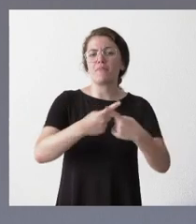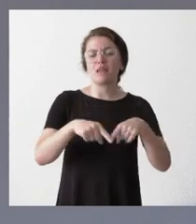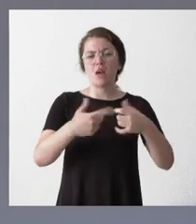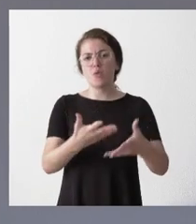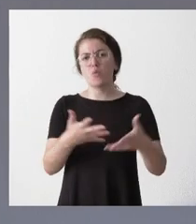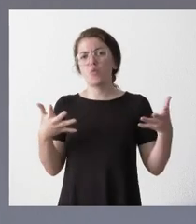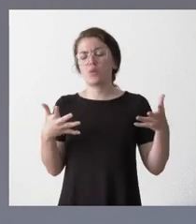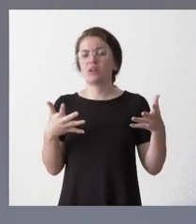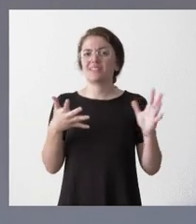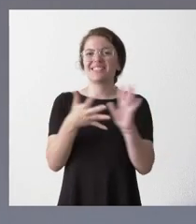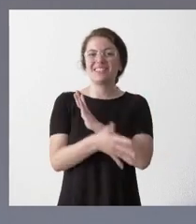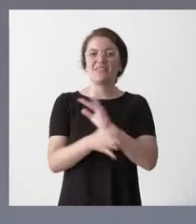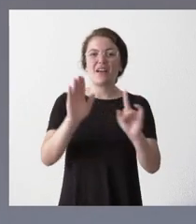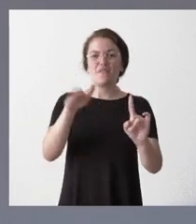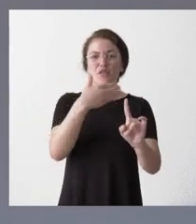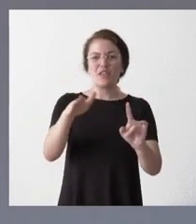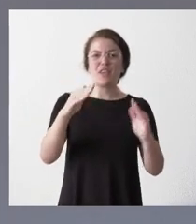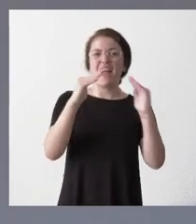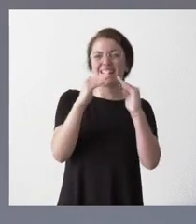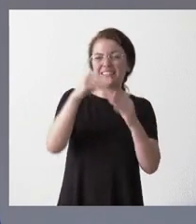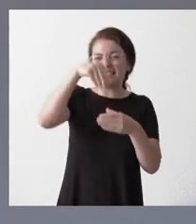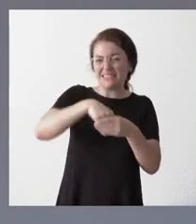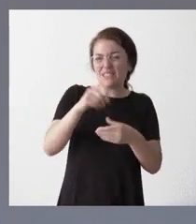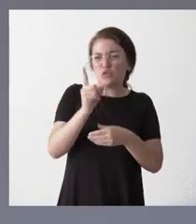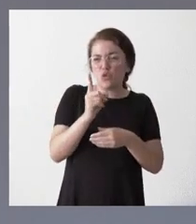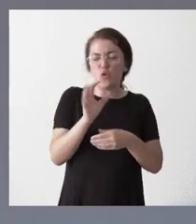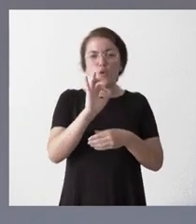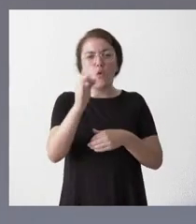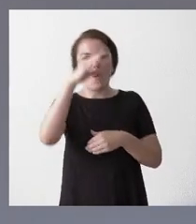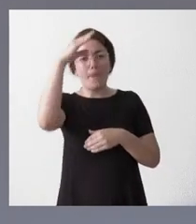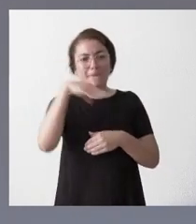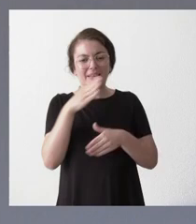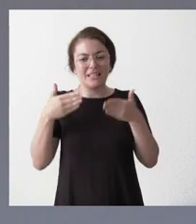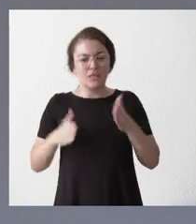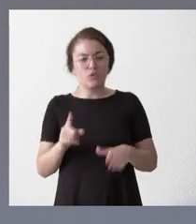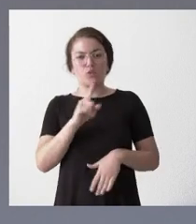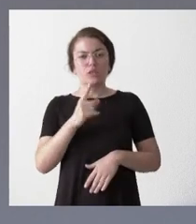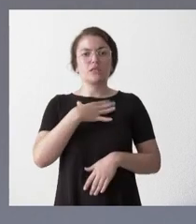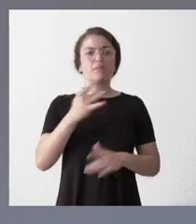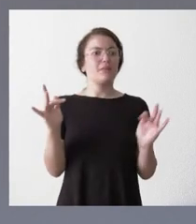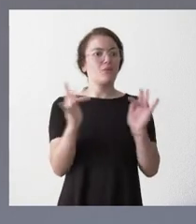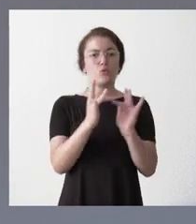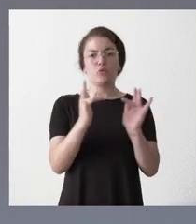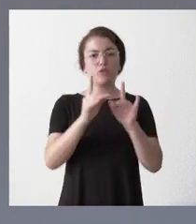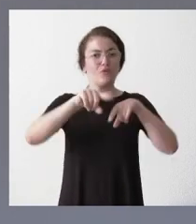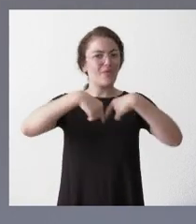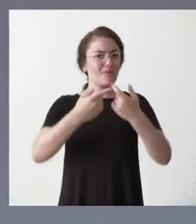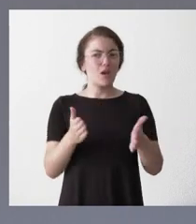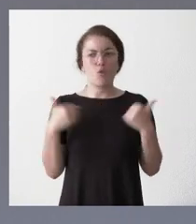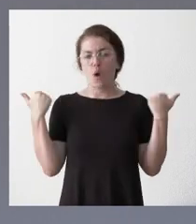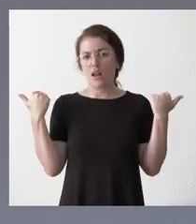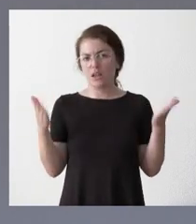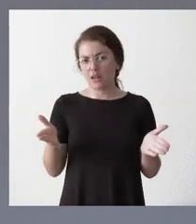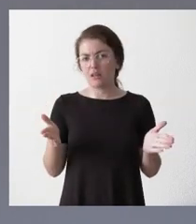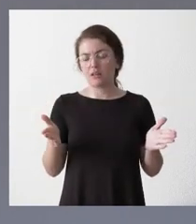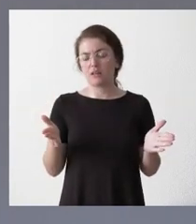solo la violencia doméstica, no solo padres-hijos, intervienen cualquier relación familiar que pudiera